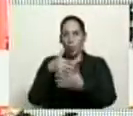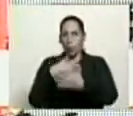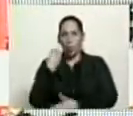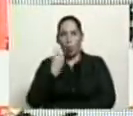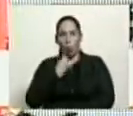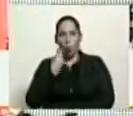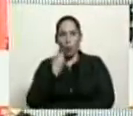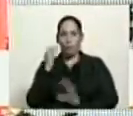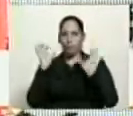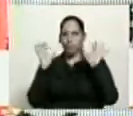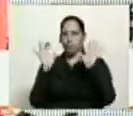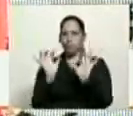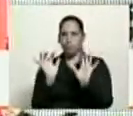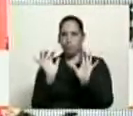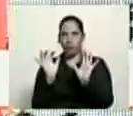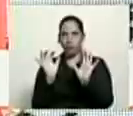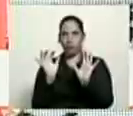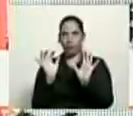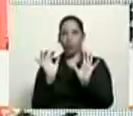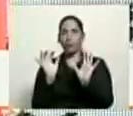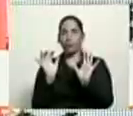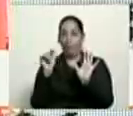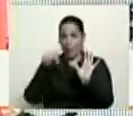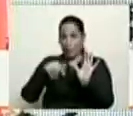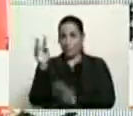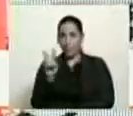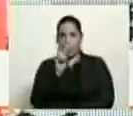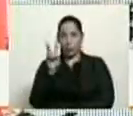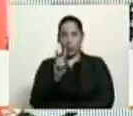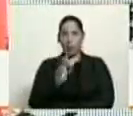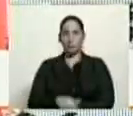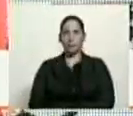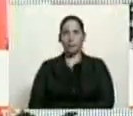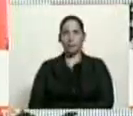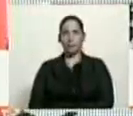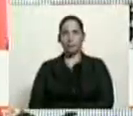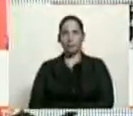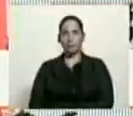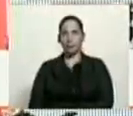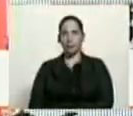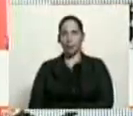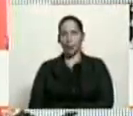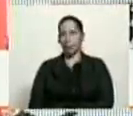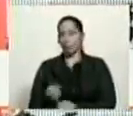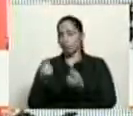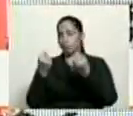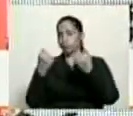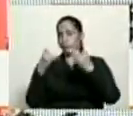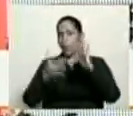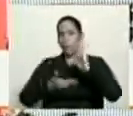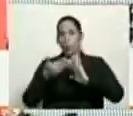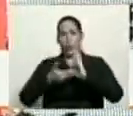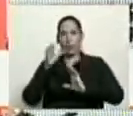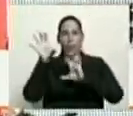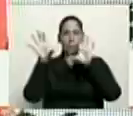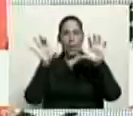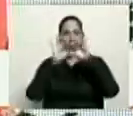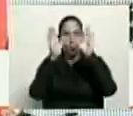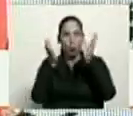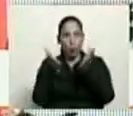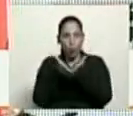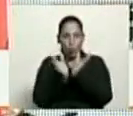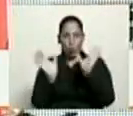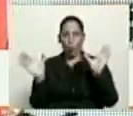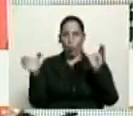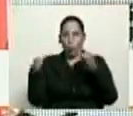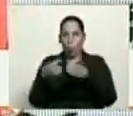jóvenes estarán presentes aquí en Venezuela, de una cantidad importante de países del mundo.